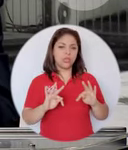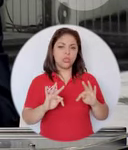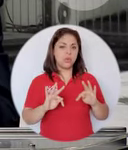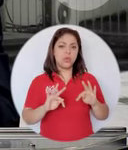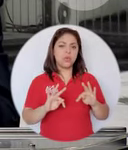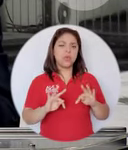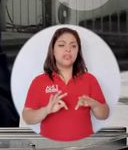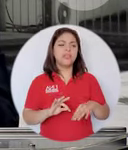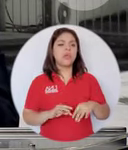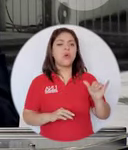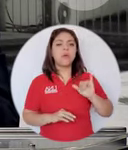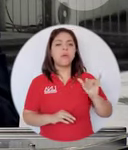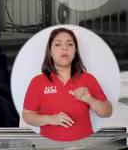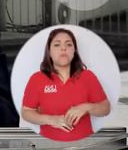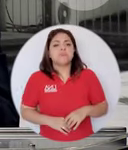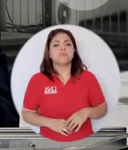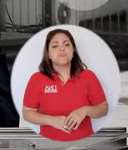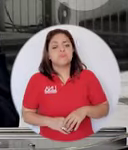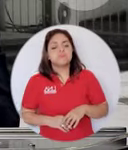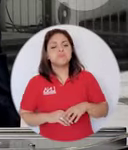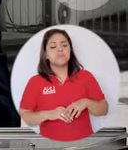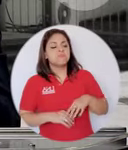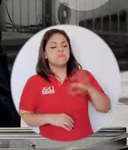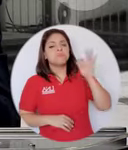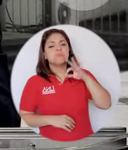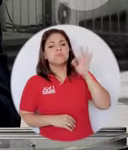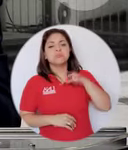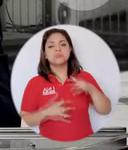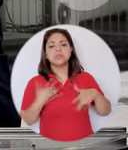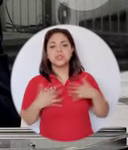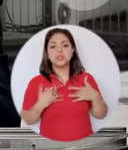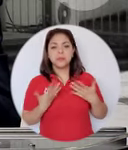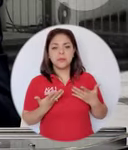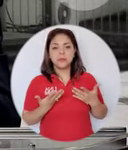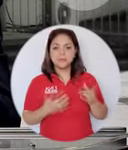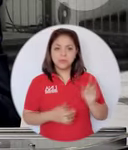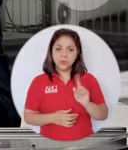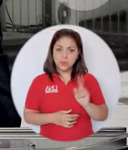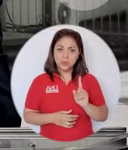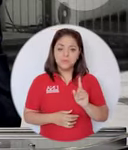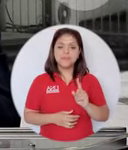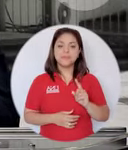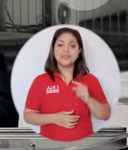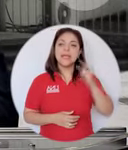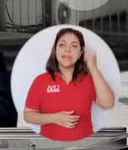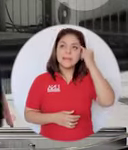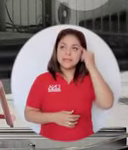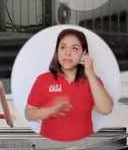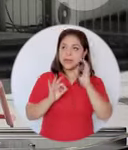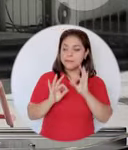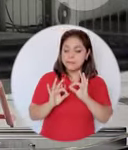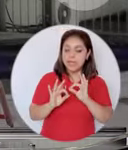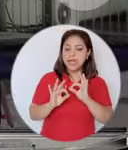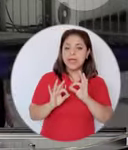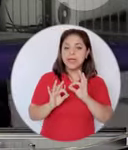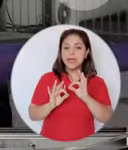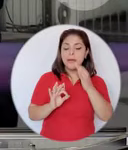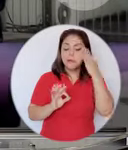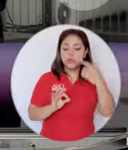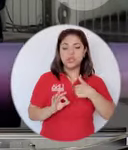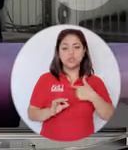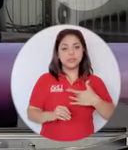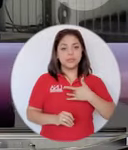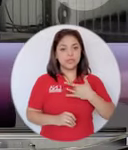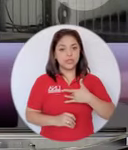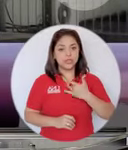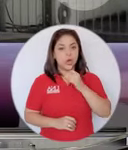de minimizar los síntomas. Bueno, es que esto era, pero bueno, ocurrió por tal cosa. O me da un síntoma, bueno, pero ocurrió por tal otra. O